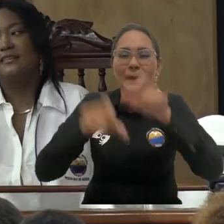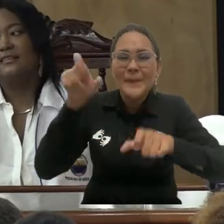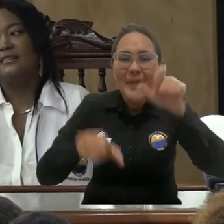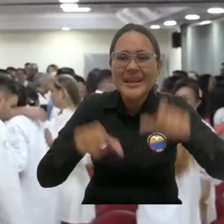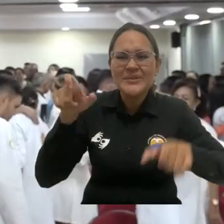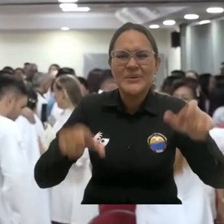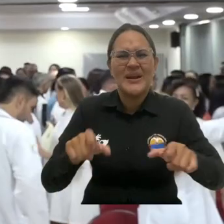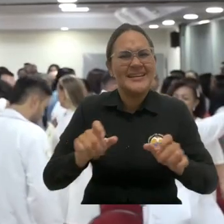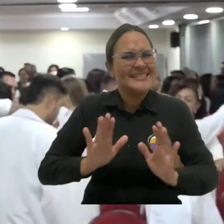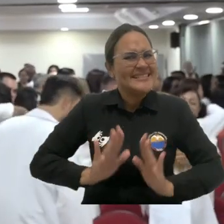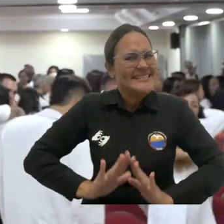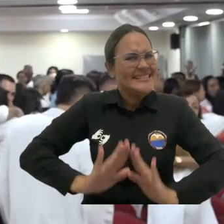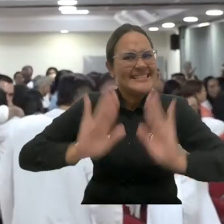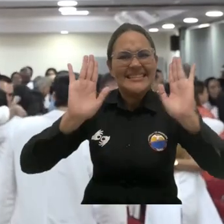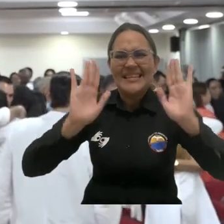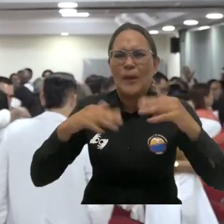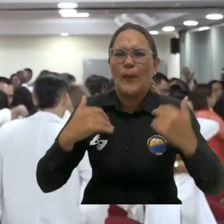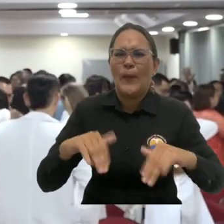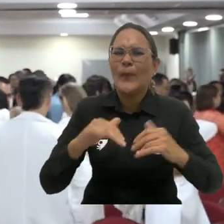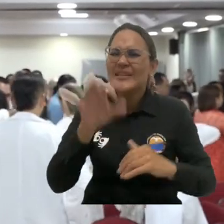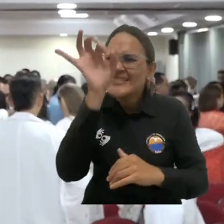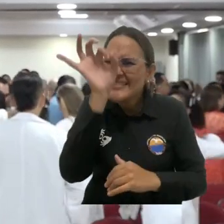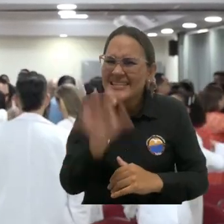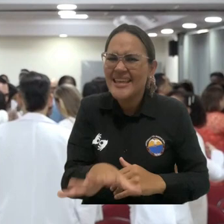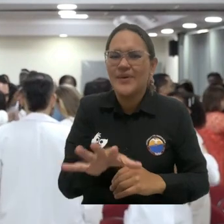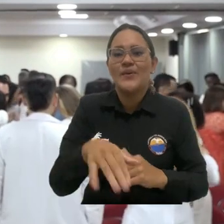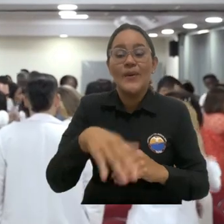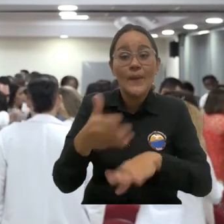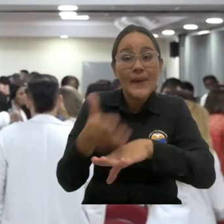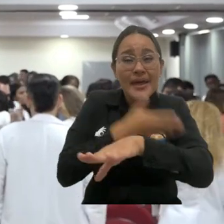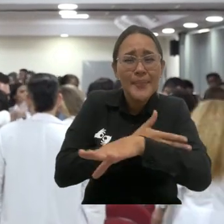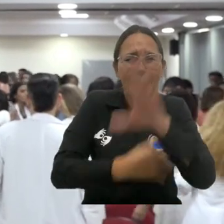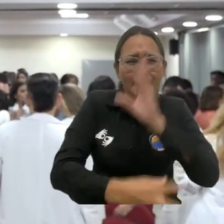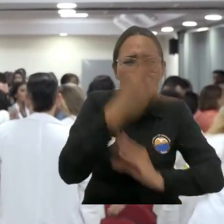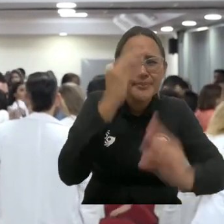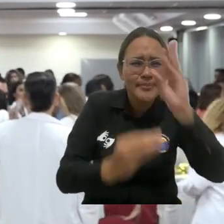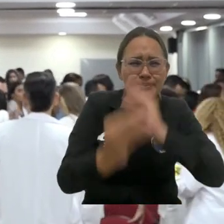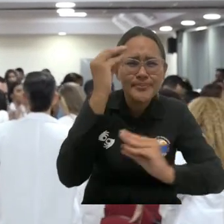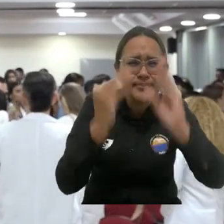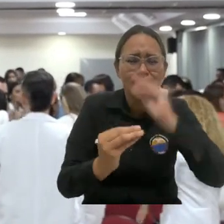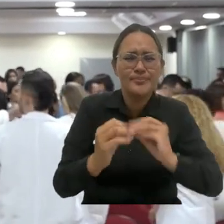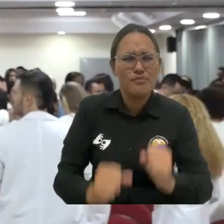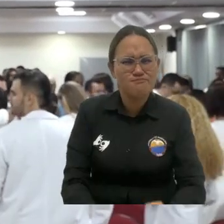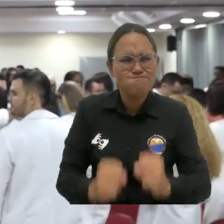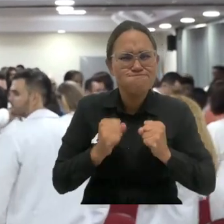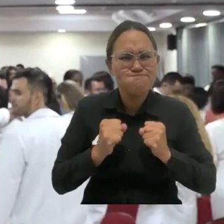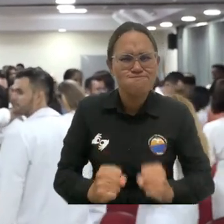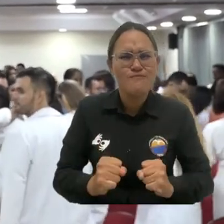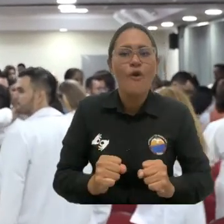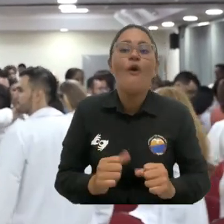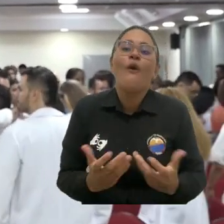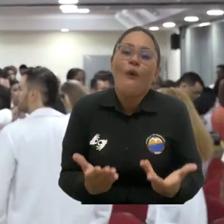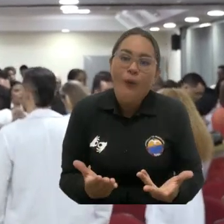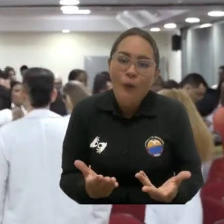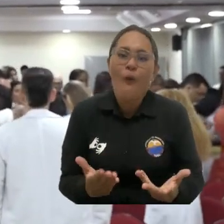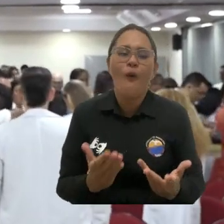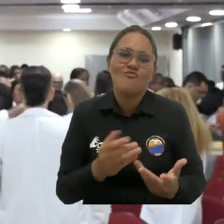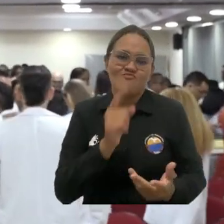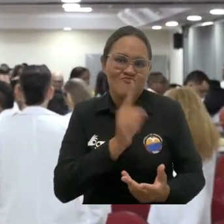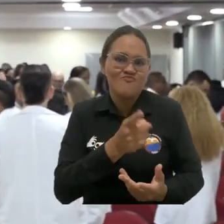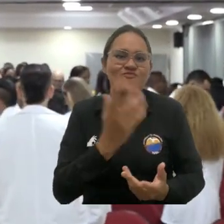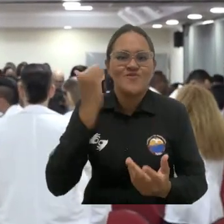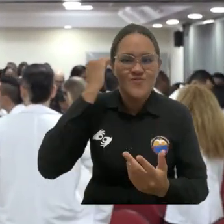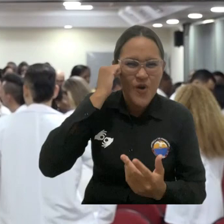Seres humanos, ciudadanos que van a implementar lo aprendido en nuestras aulas con todo el